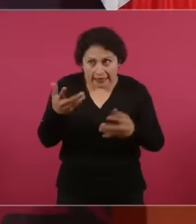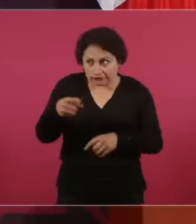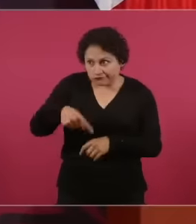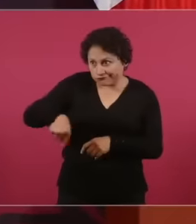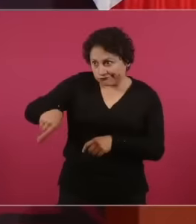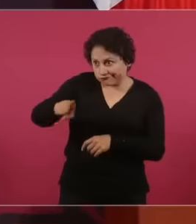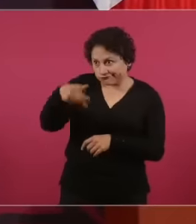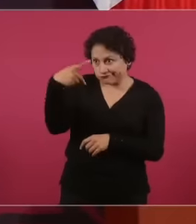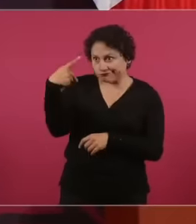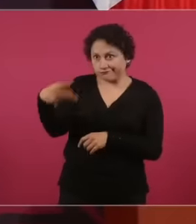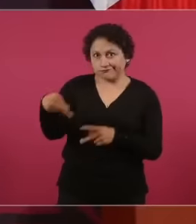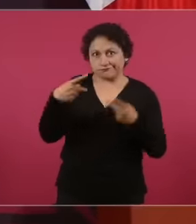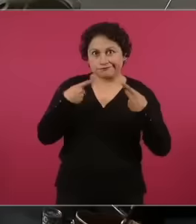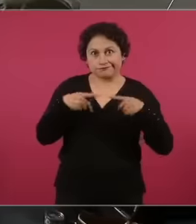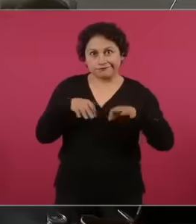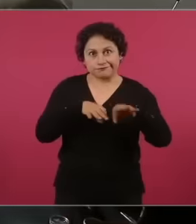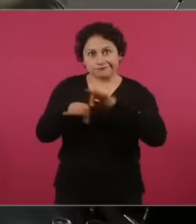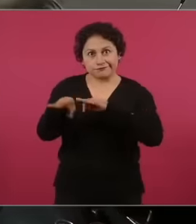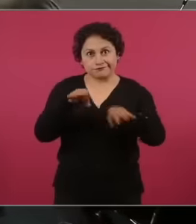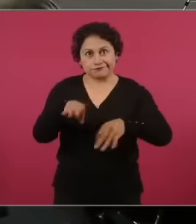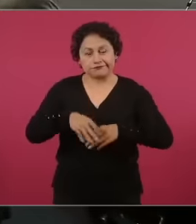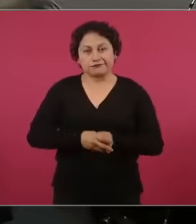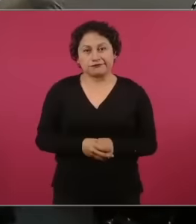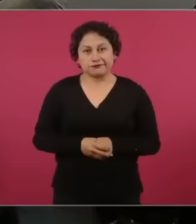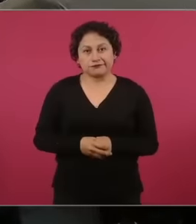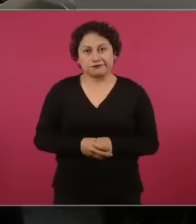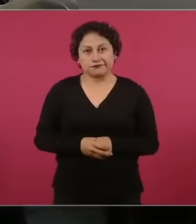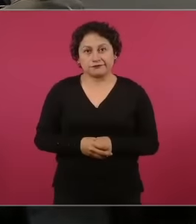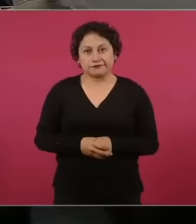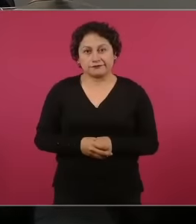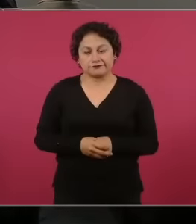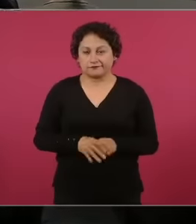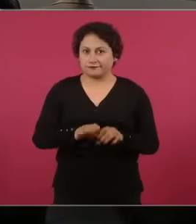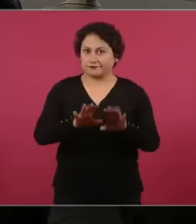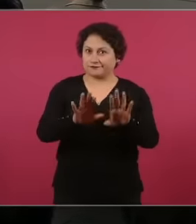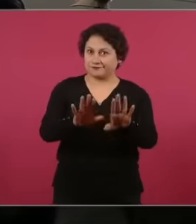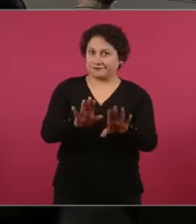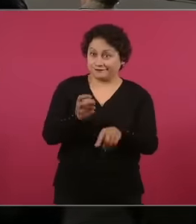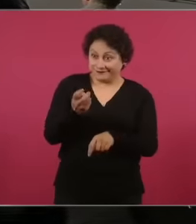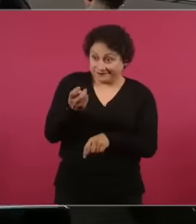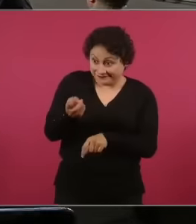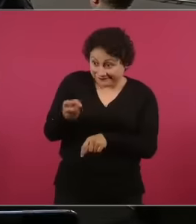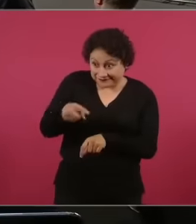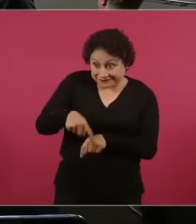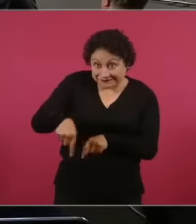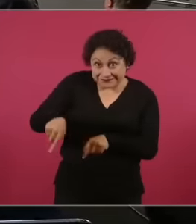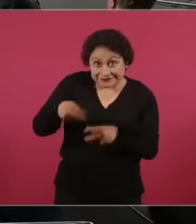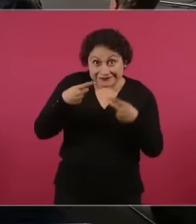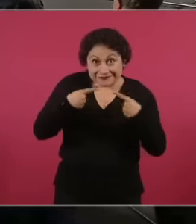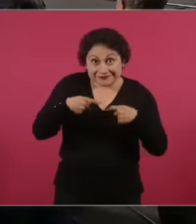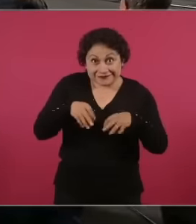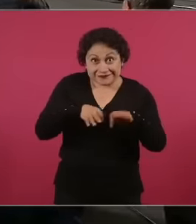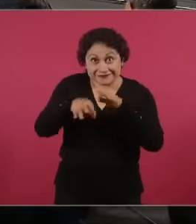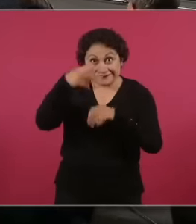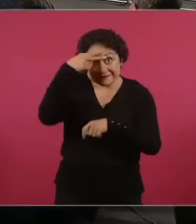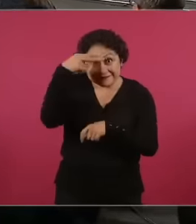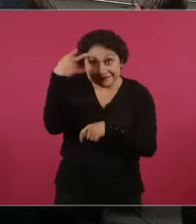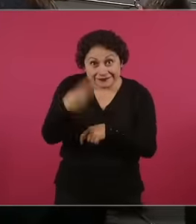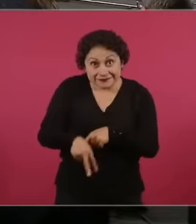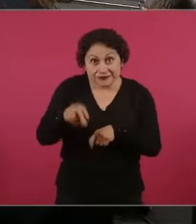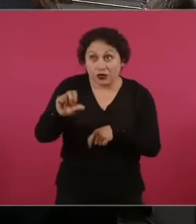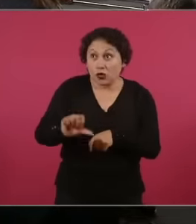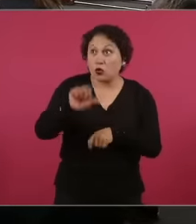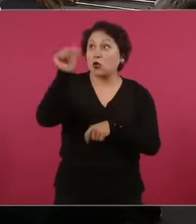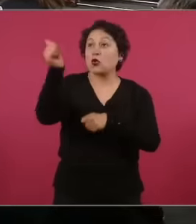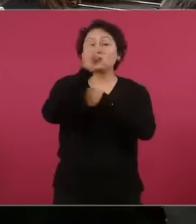Eso no hay. Eso no lo hacen otros trabajadores en otras partes. Con